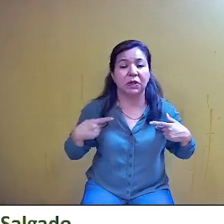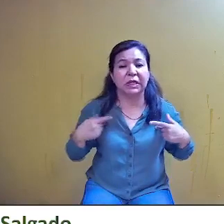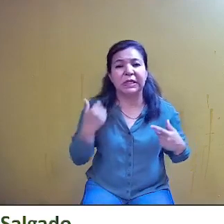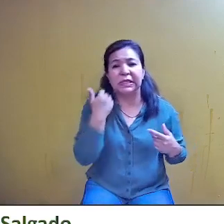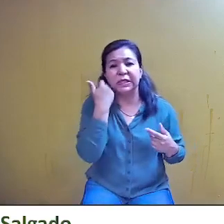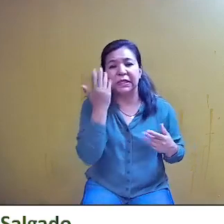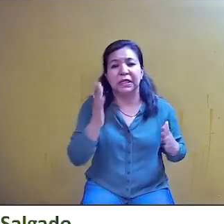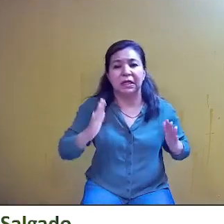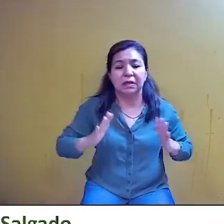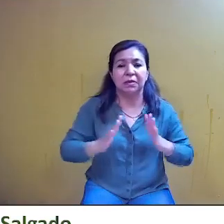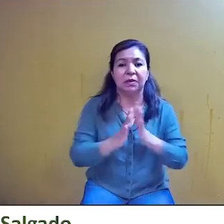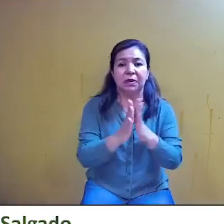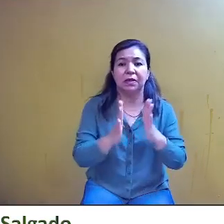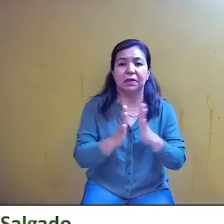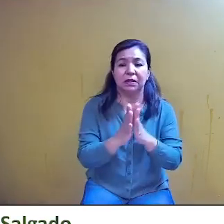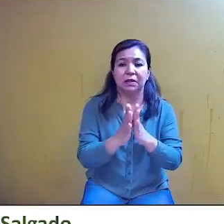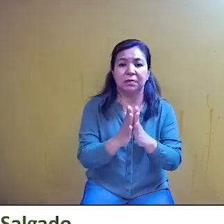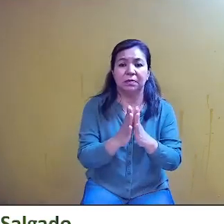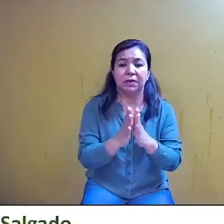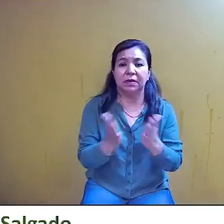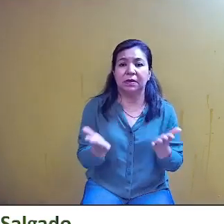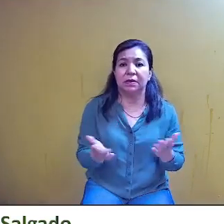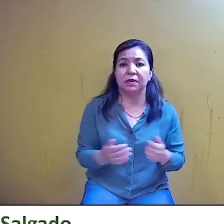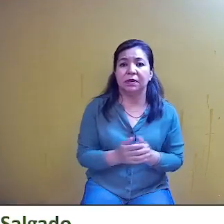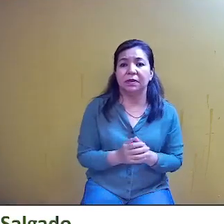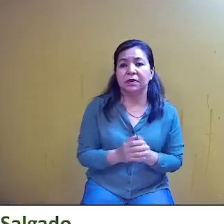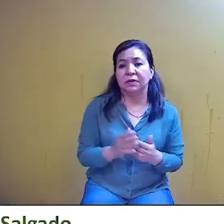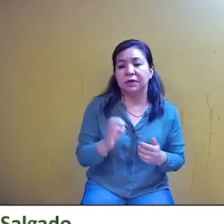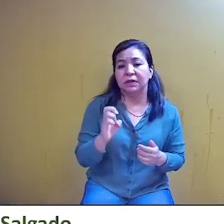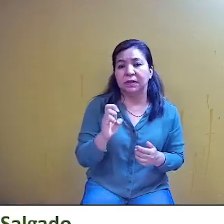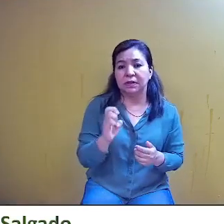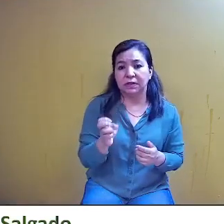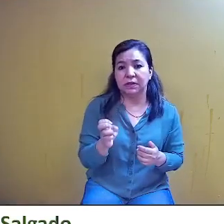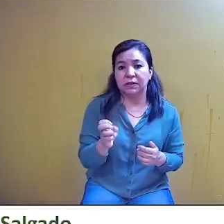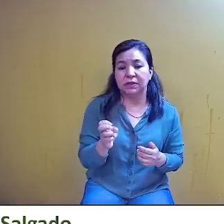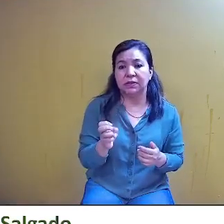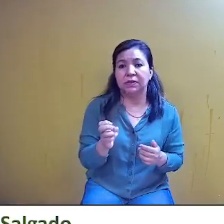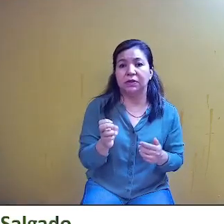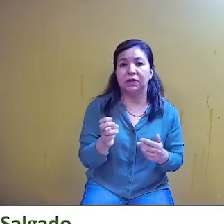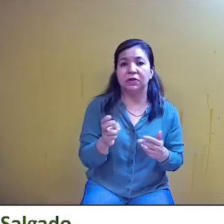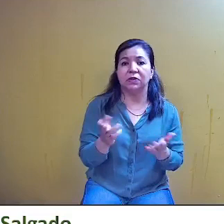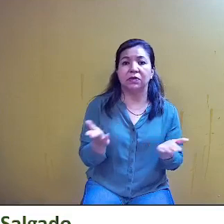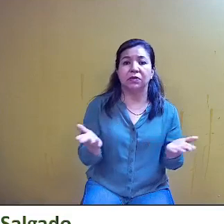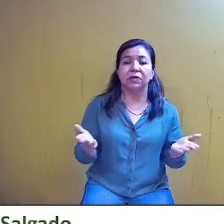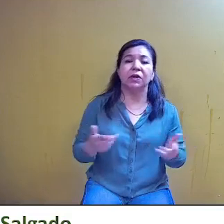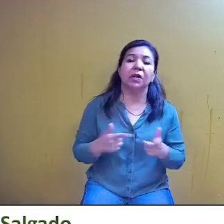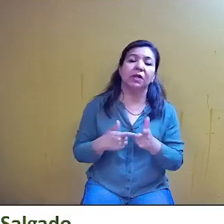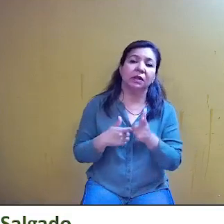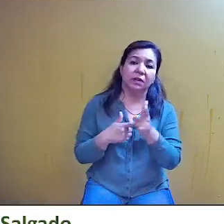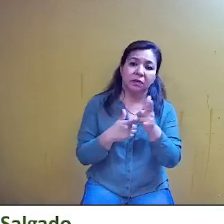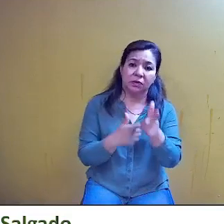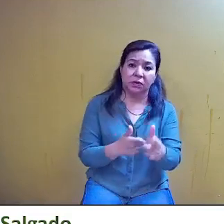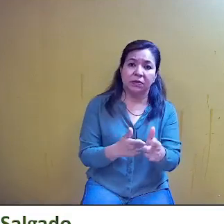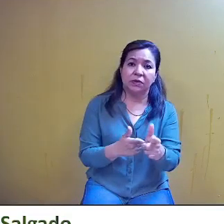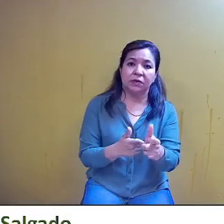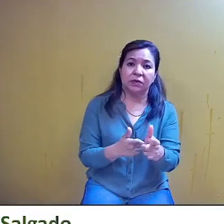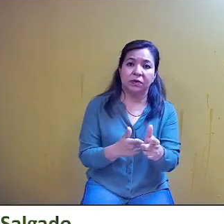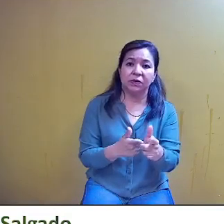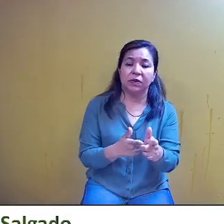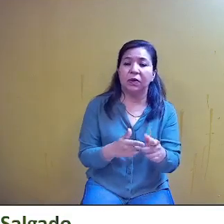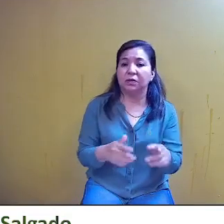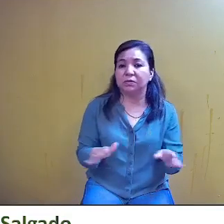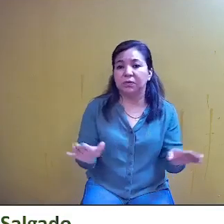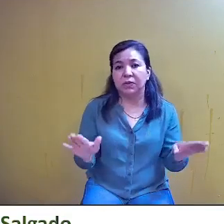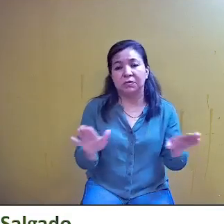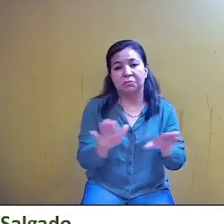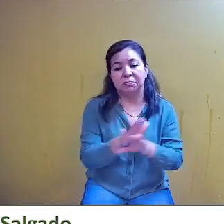fuerzas políticas, pues únicamente expresa la garantía y continuidad con cambio